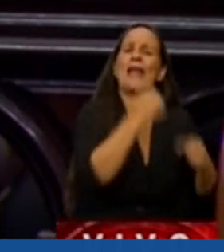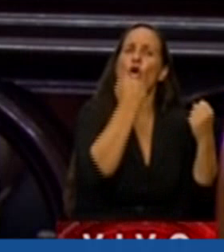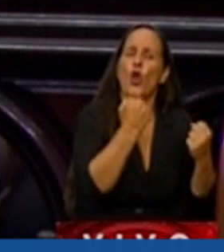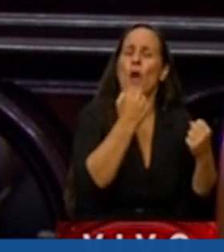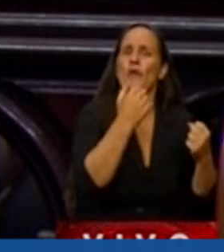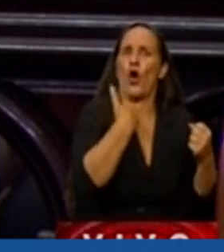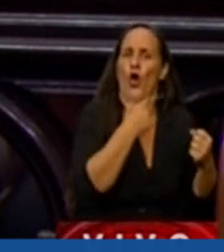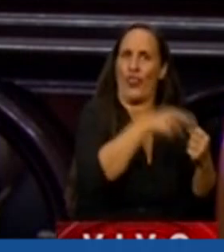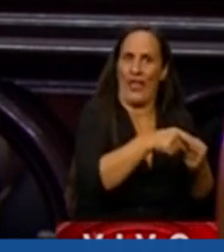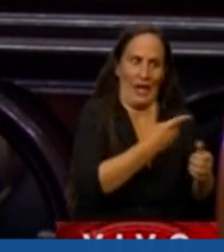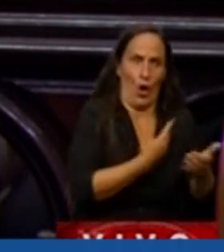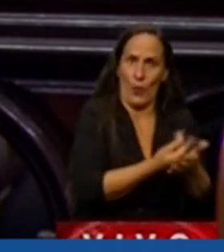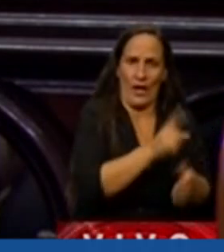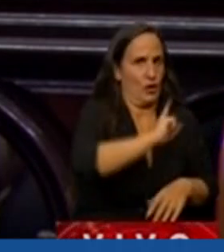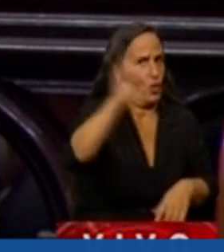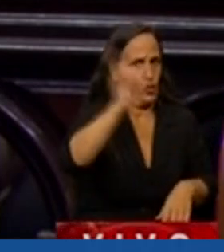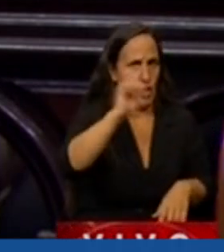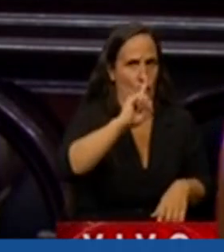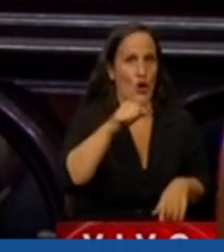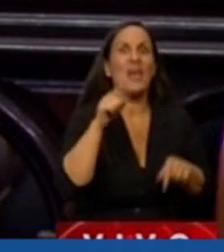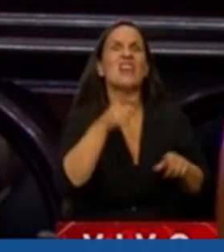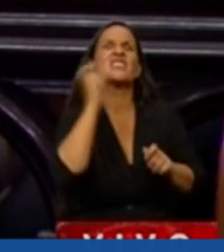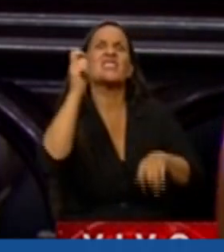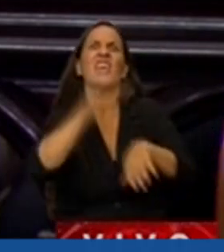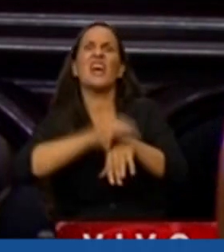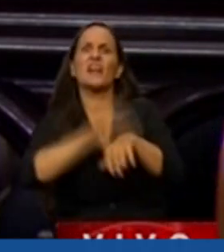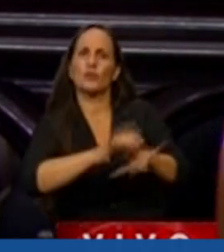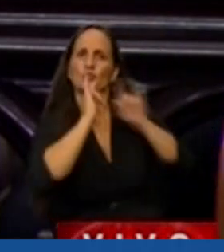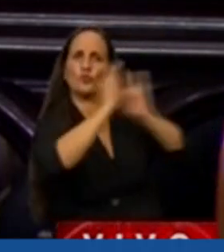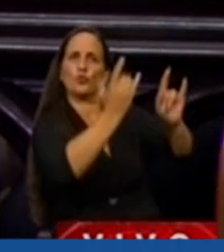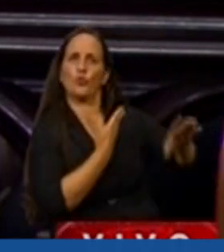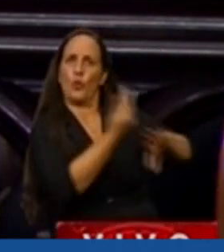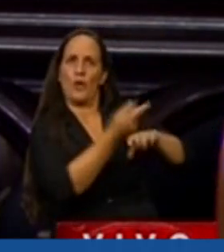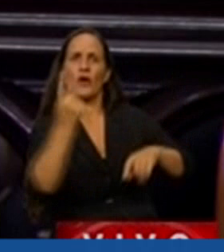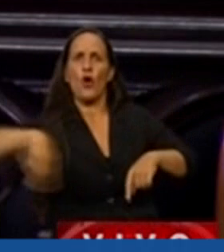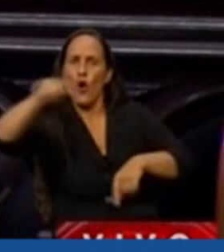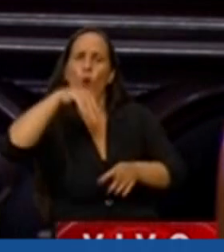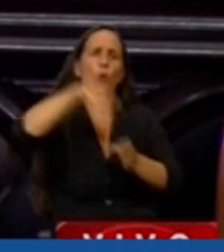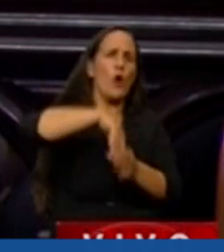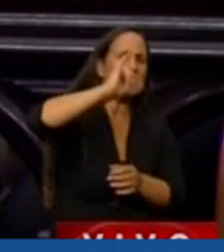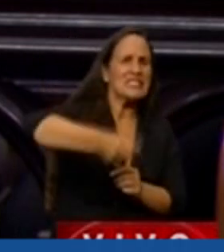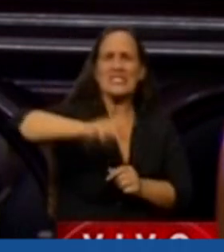este gobierno. Eso es su absoluta responsabilidad. Voten como voten hoy